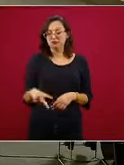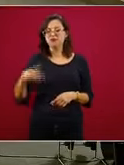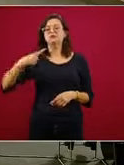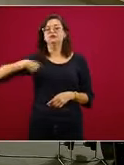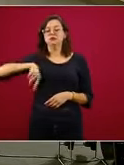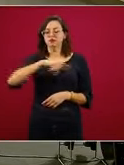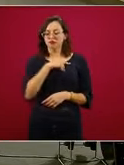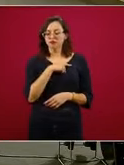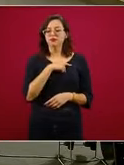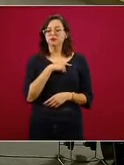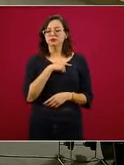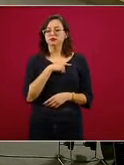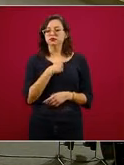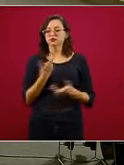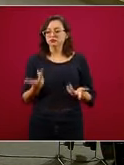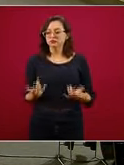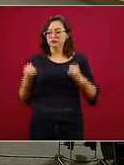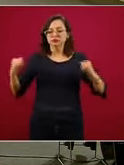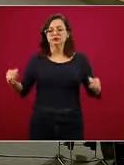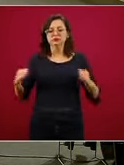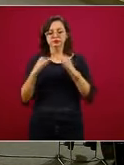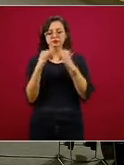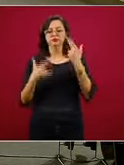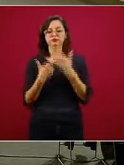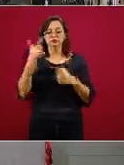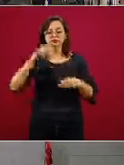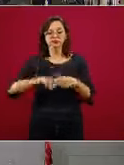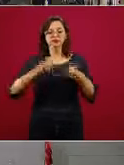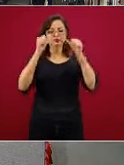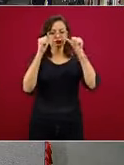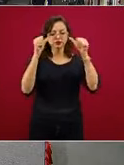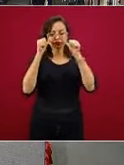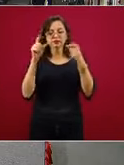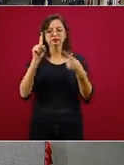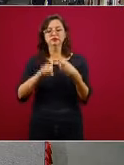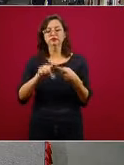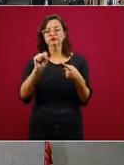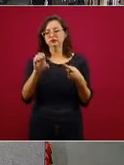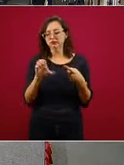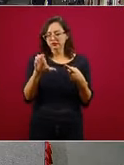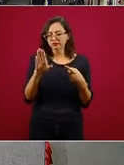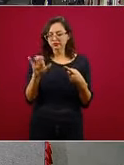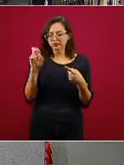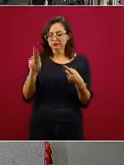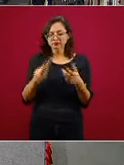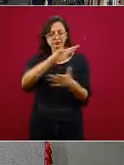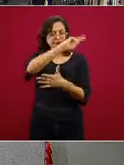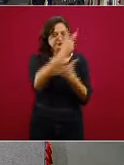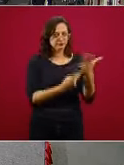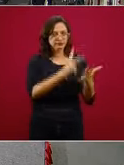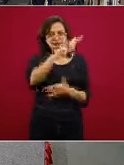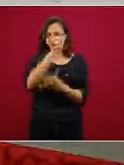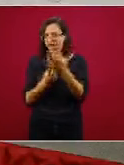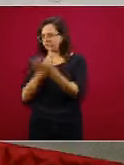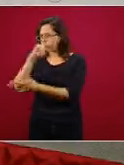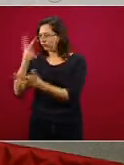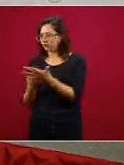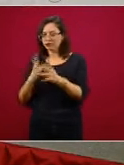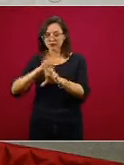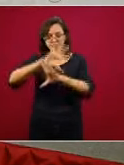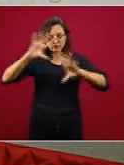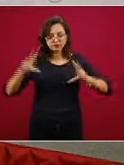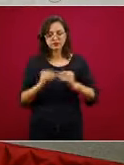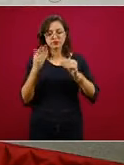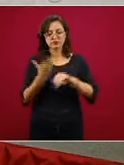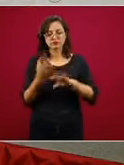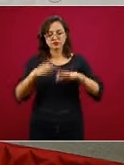mano de instituciones nacionales, la Secretaría del Bienestar y todos los programas del bienestar o los que son